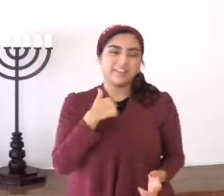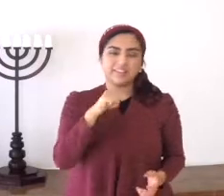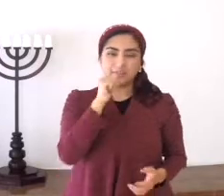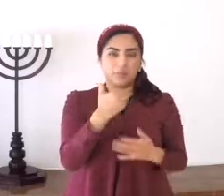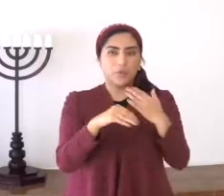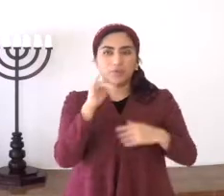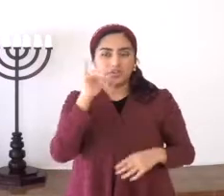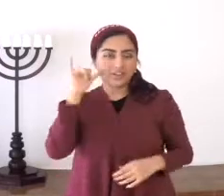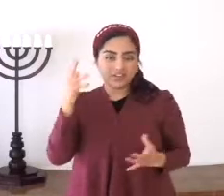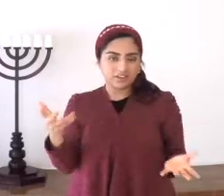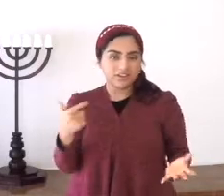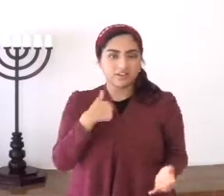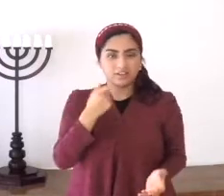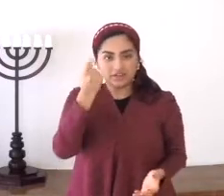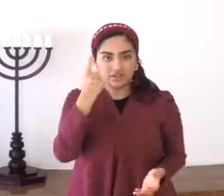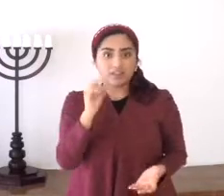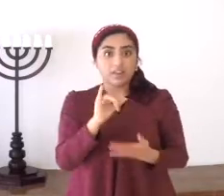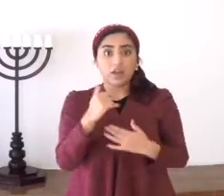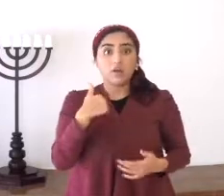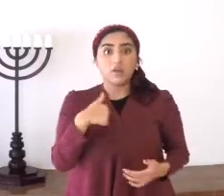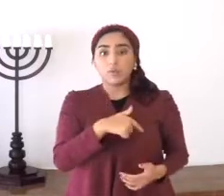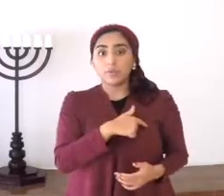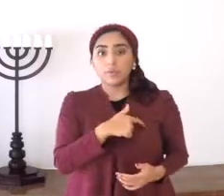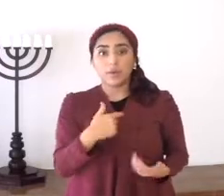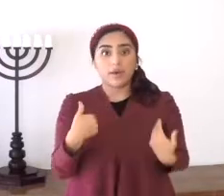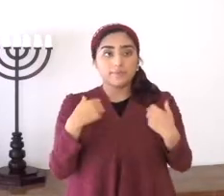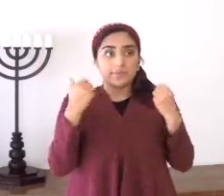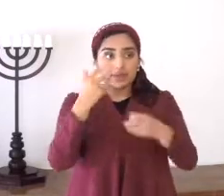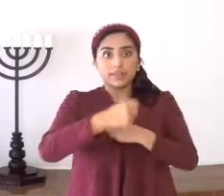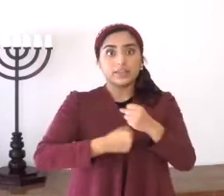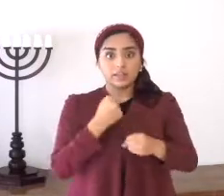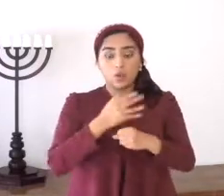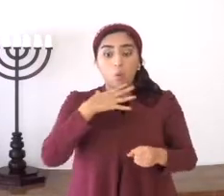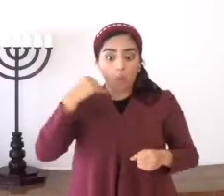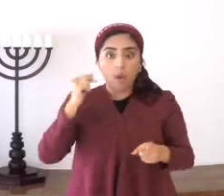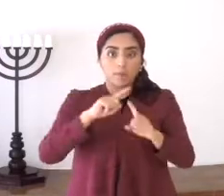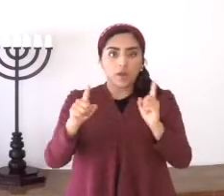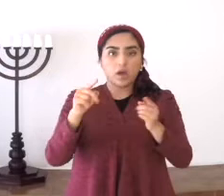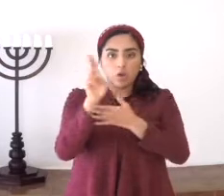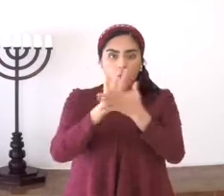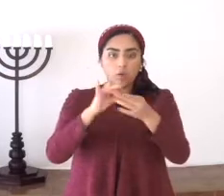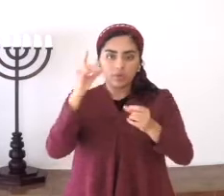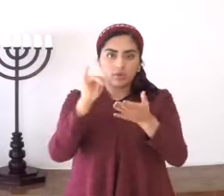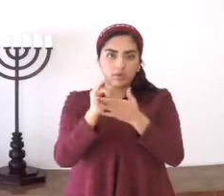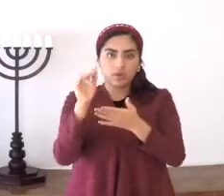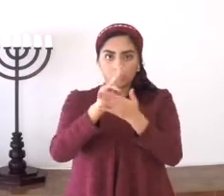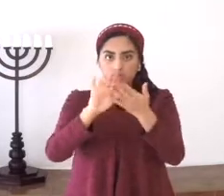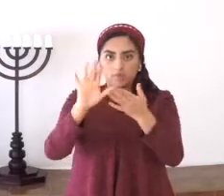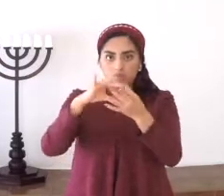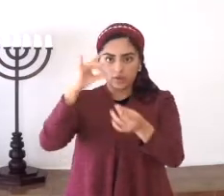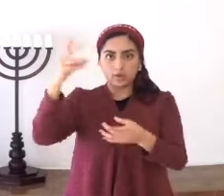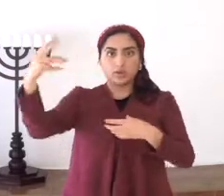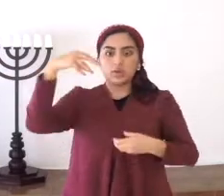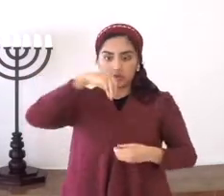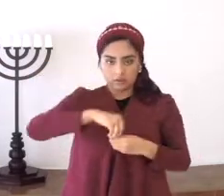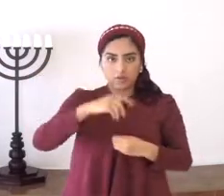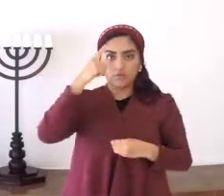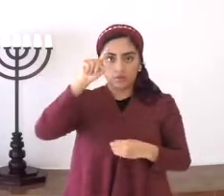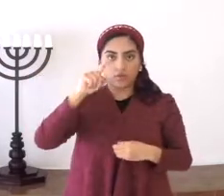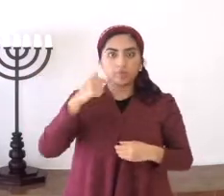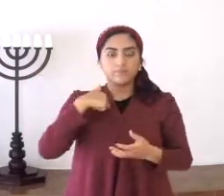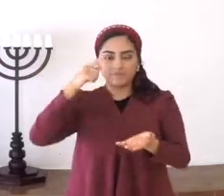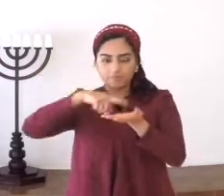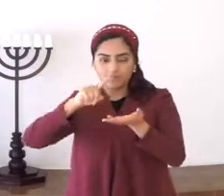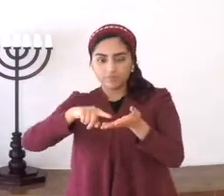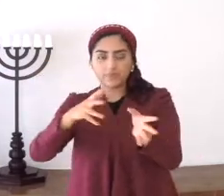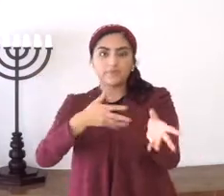Elohim? No nací ayer y entonces no es que hayamos tenido muchos o tengamos muchos años de edad, sino es la unción que el